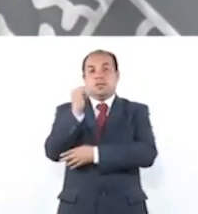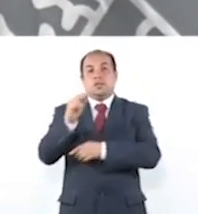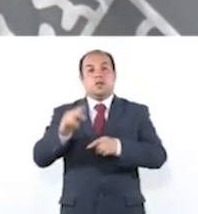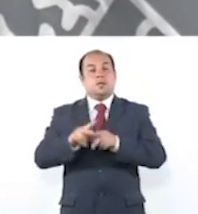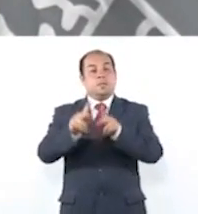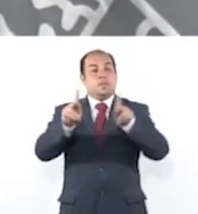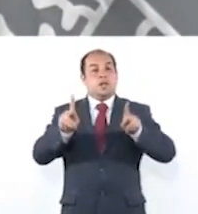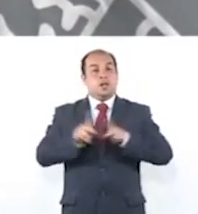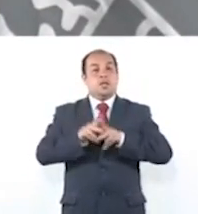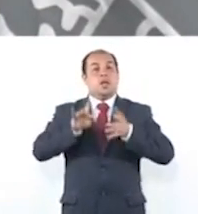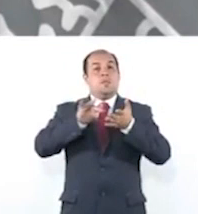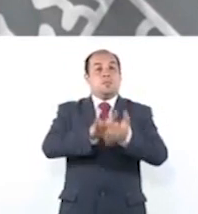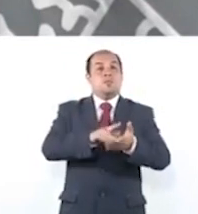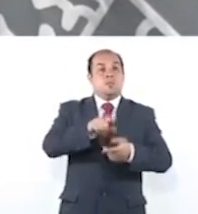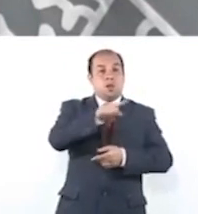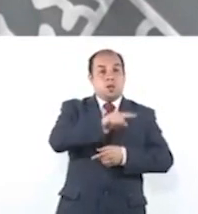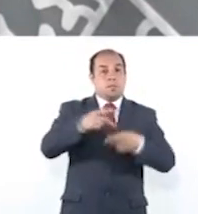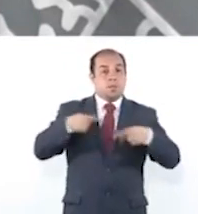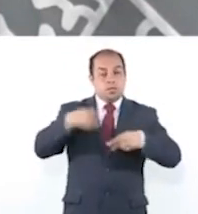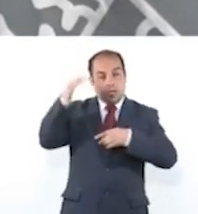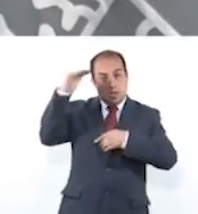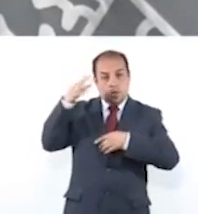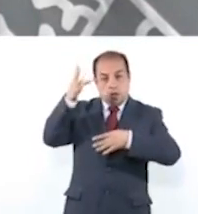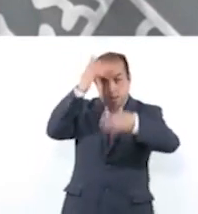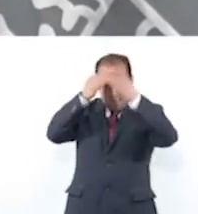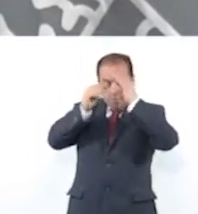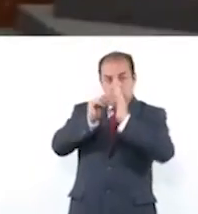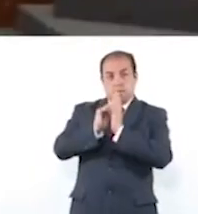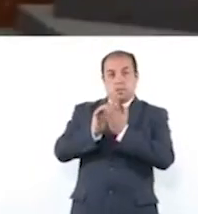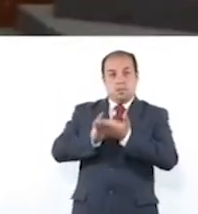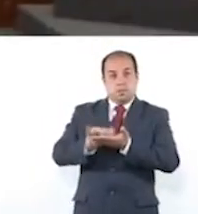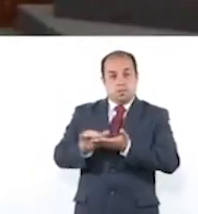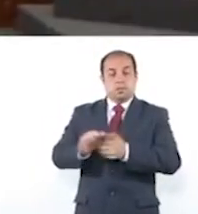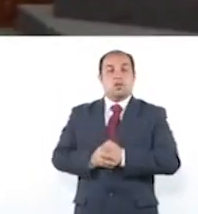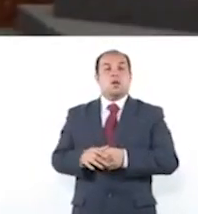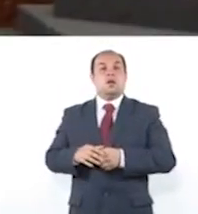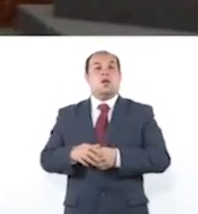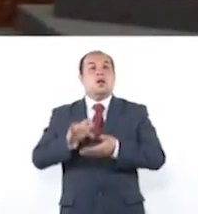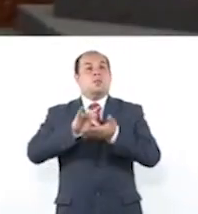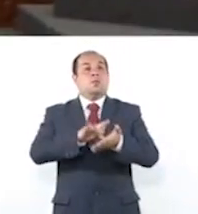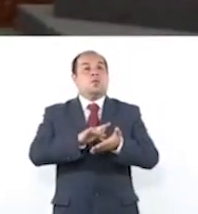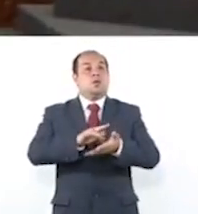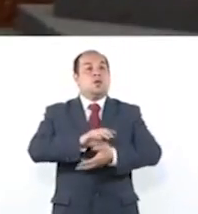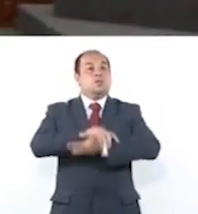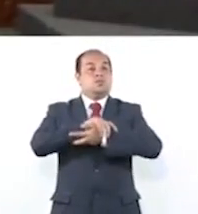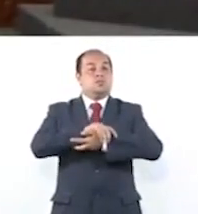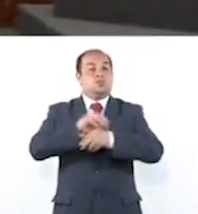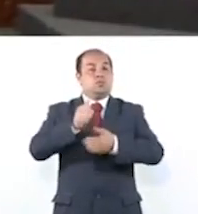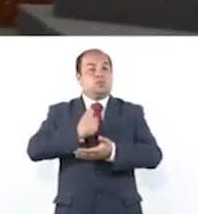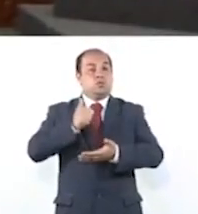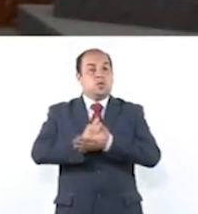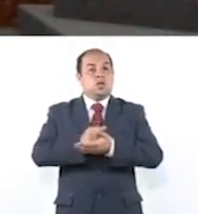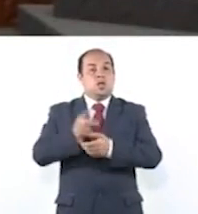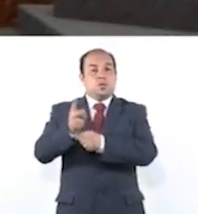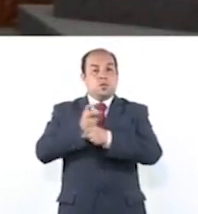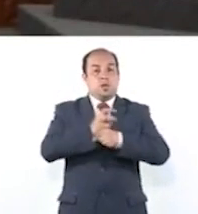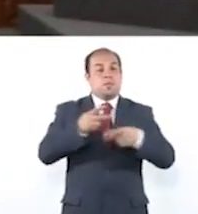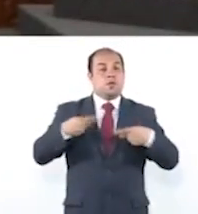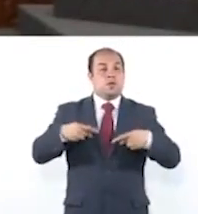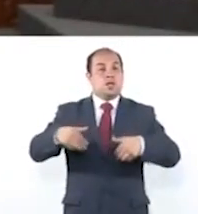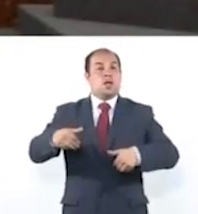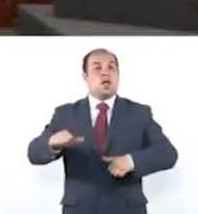de la alfabetización. Apelaremos a la ciudad solidaria, comunicaremos a los activistas y los